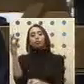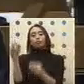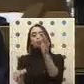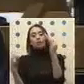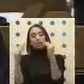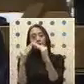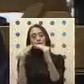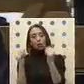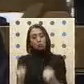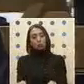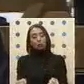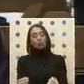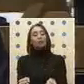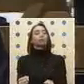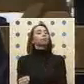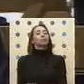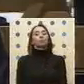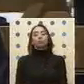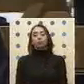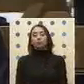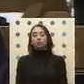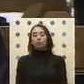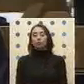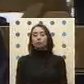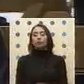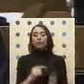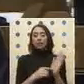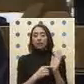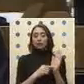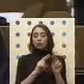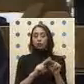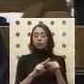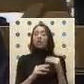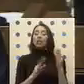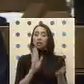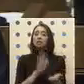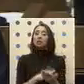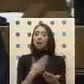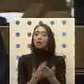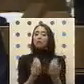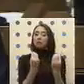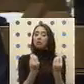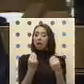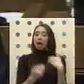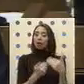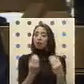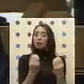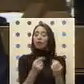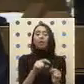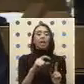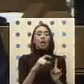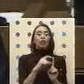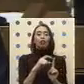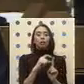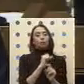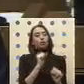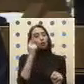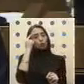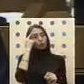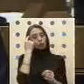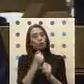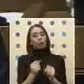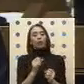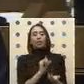tribunales. Me parece, por tanto, sano el proceder, porque desde un punto de vista conceptual, no es razonable que un